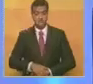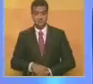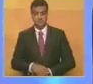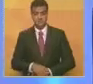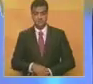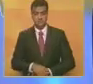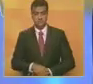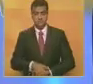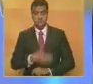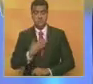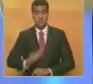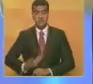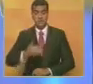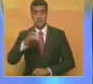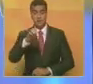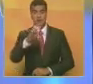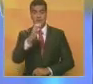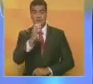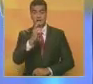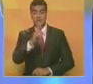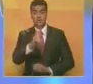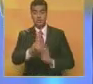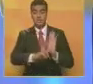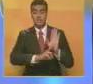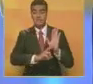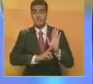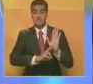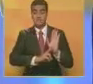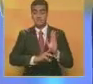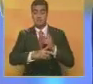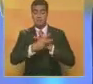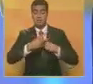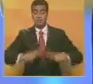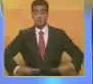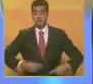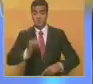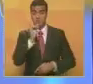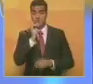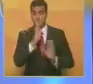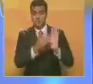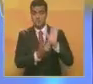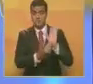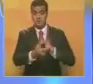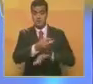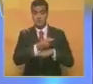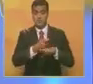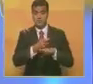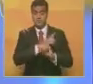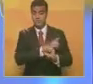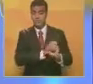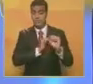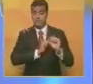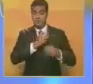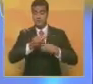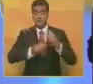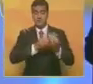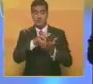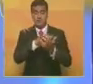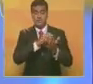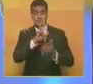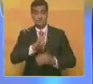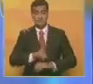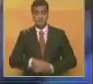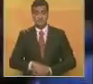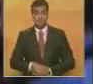El precandidato presidencial Enrique Capriles Radonski, de visita en el estado portuguesa, informó que su propuesta de gobierno busca el fortalecimiento de la actividad agrícola en el